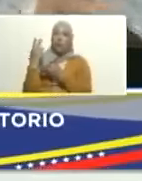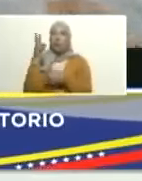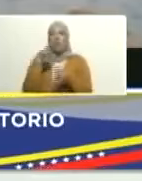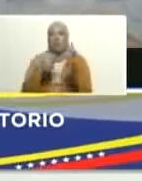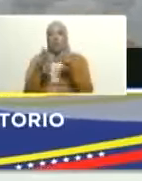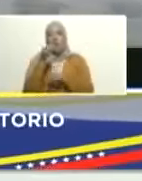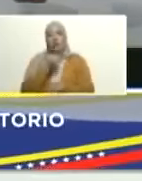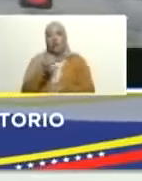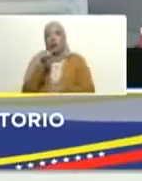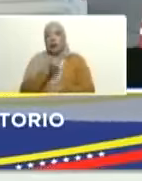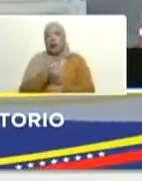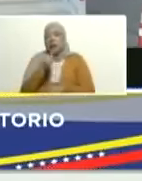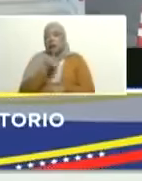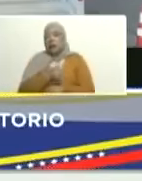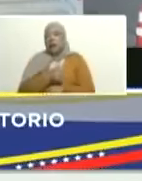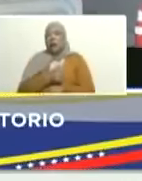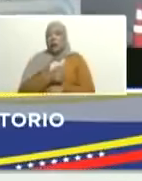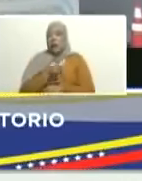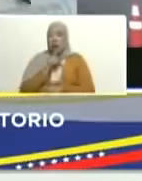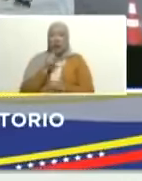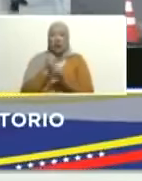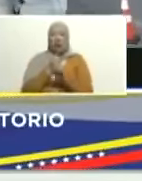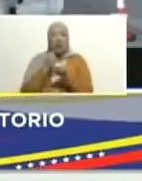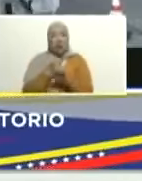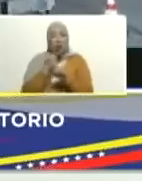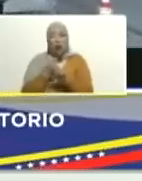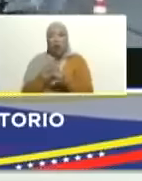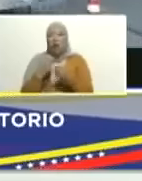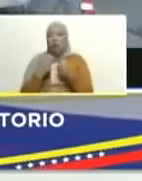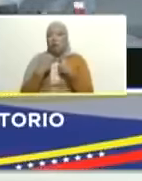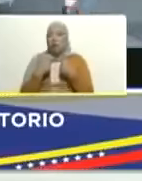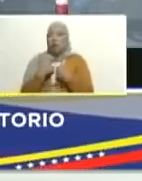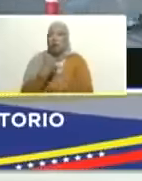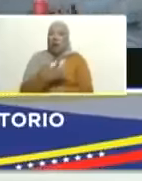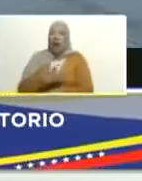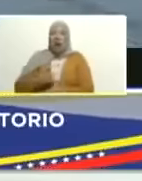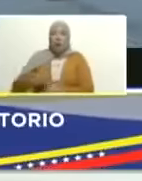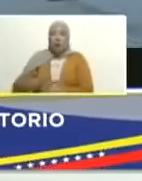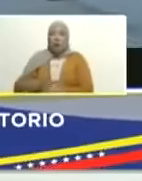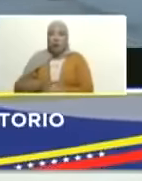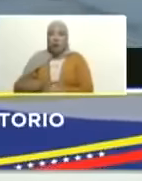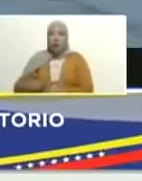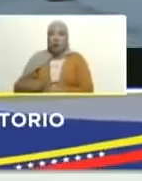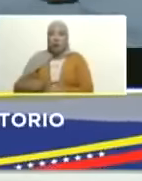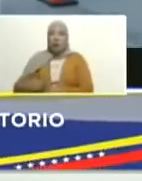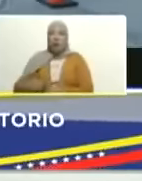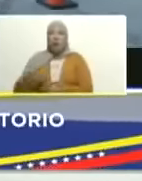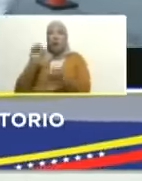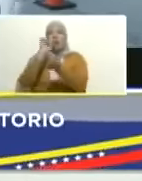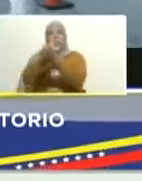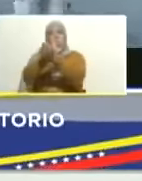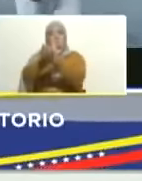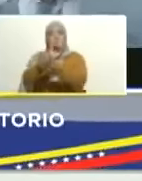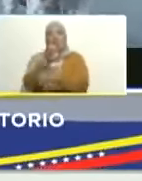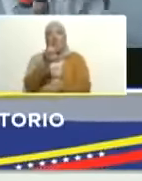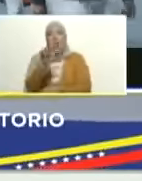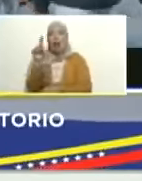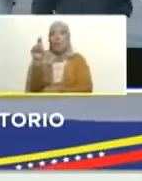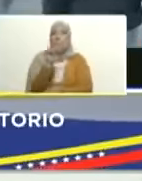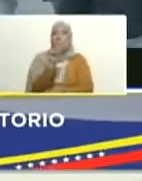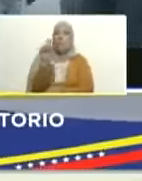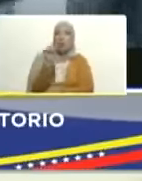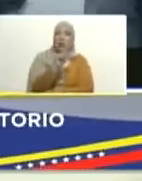bueno, roncha. Muchos de ellos, la gran mayoría, estuvieron detenidos 3 meses,